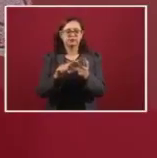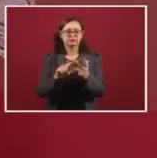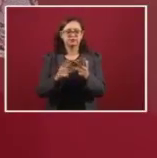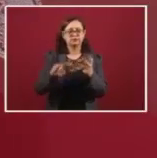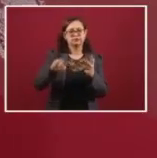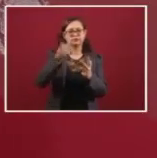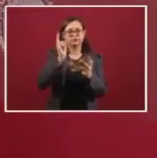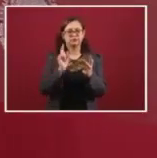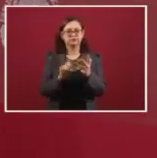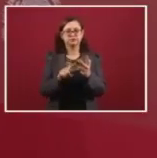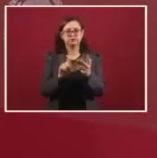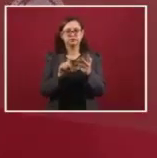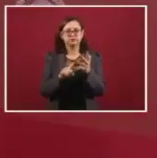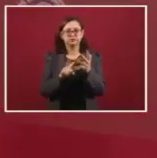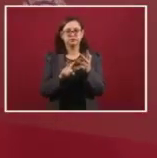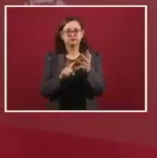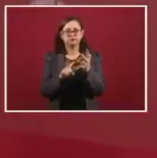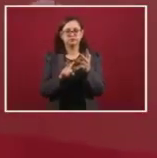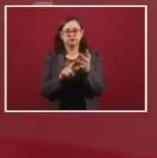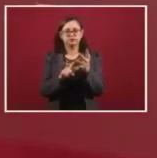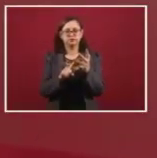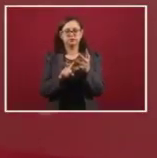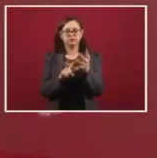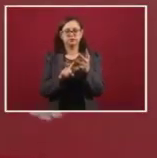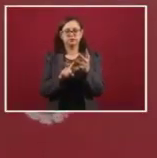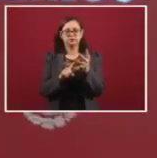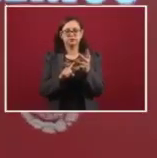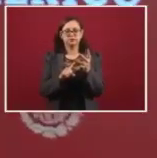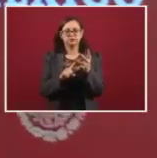Otra área que